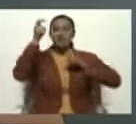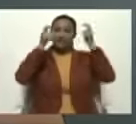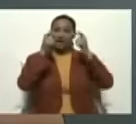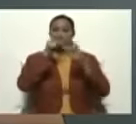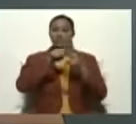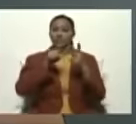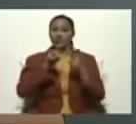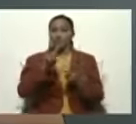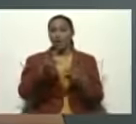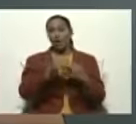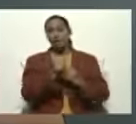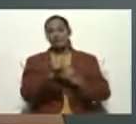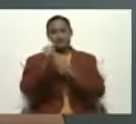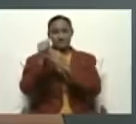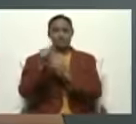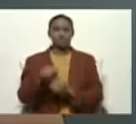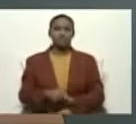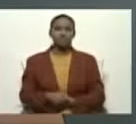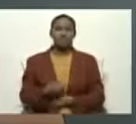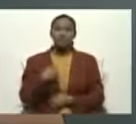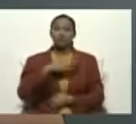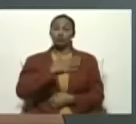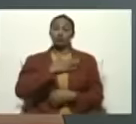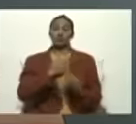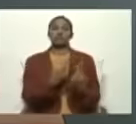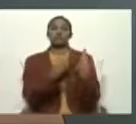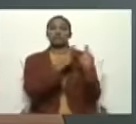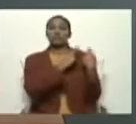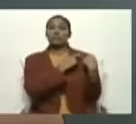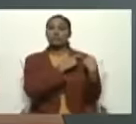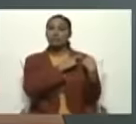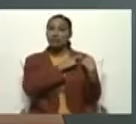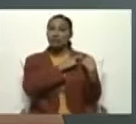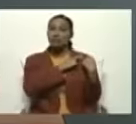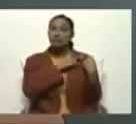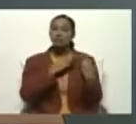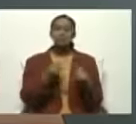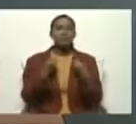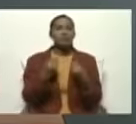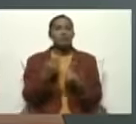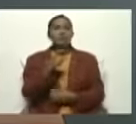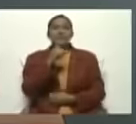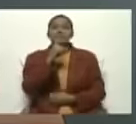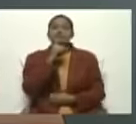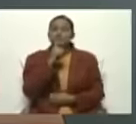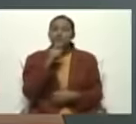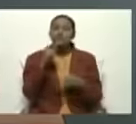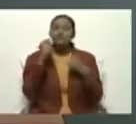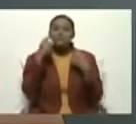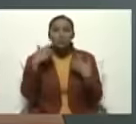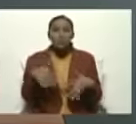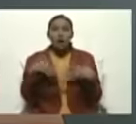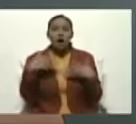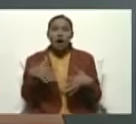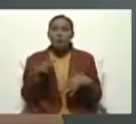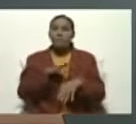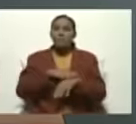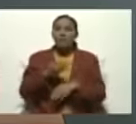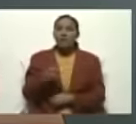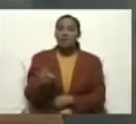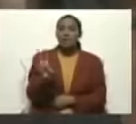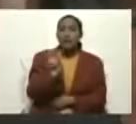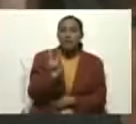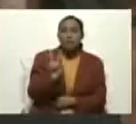nosotros, como responsables y conductores de los procesos tan complejos que realizamos tanto acá en Venezuela